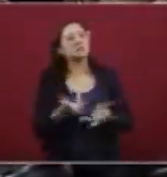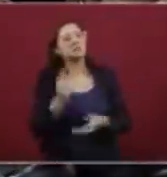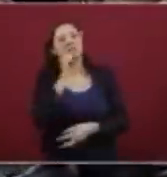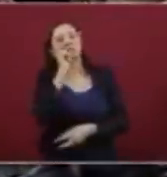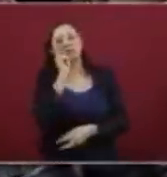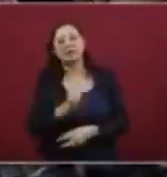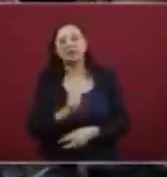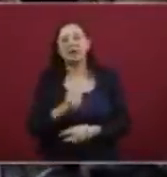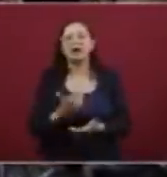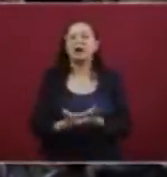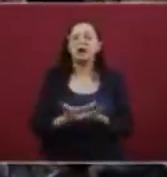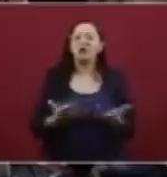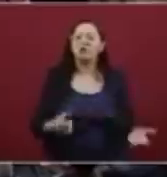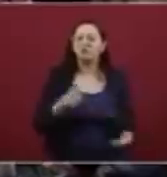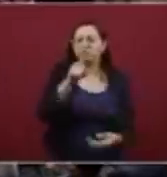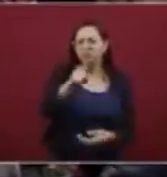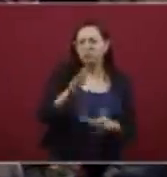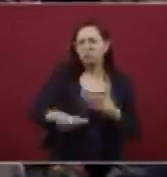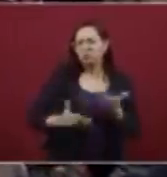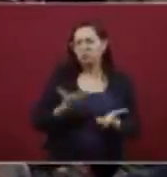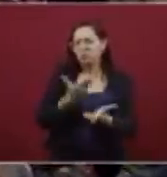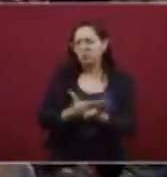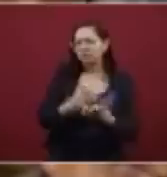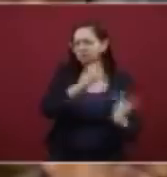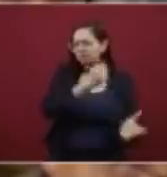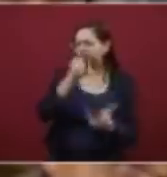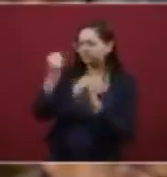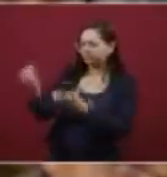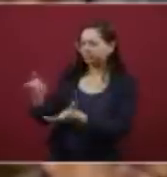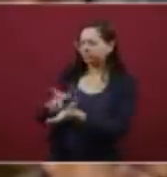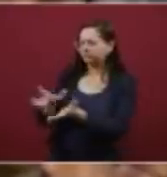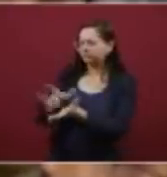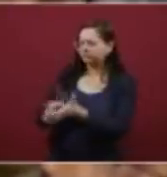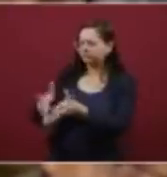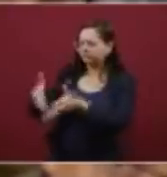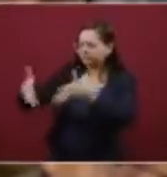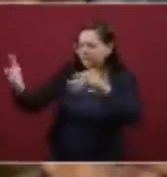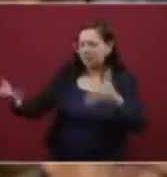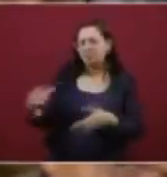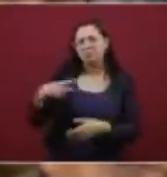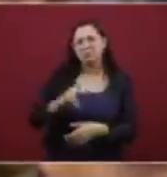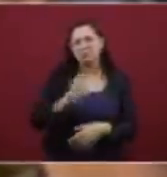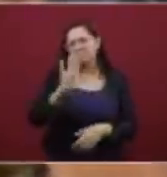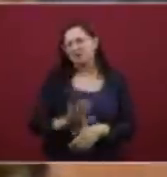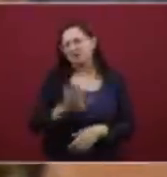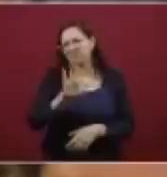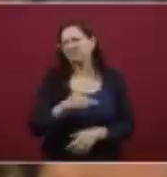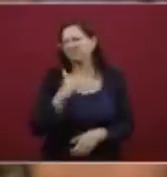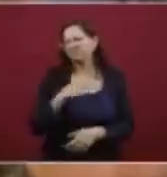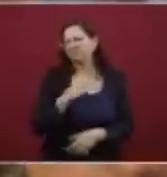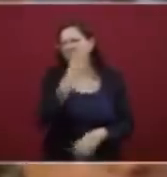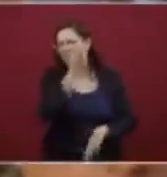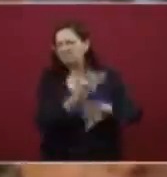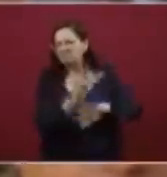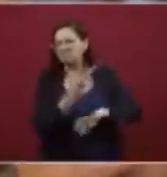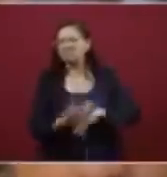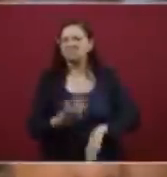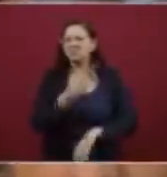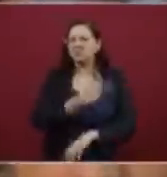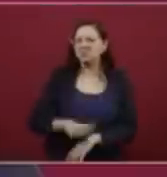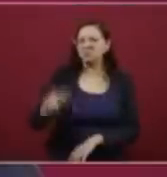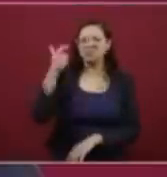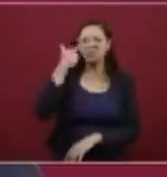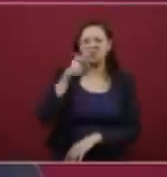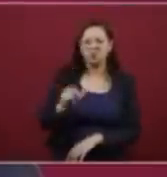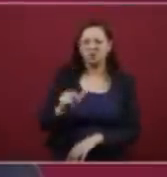invierta en programas de desarrollo. Parece que el gobierno de Estados Unidos no quiere proporcionar estos recursos. Y